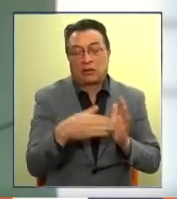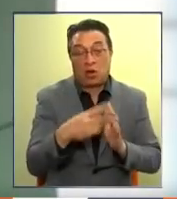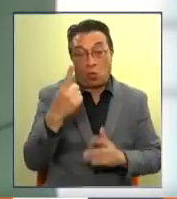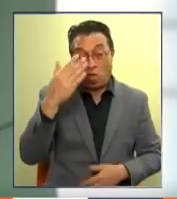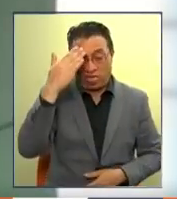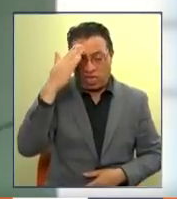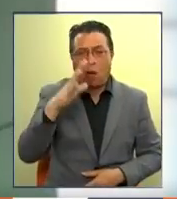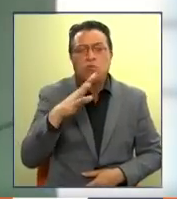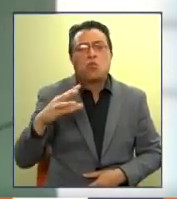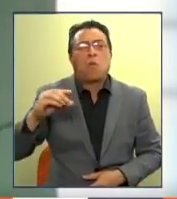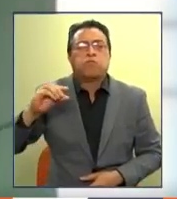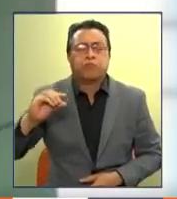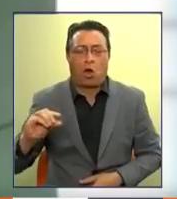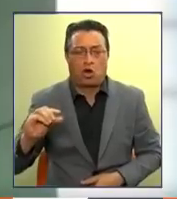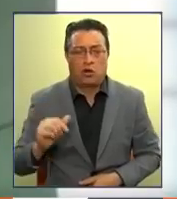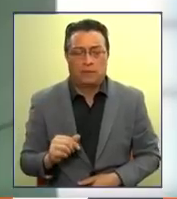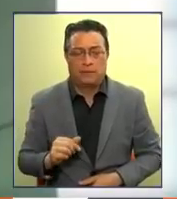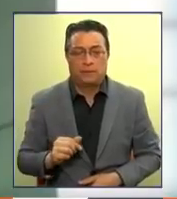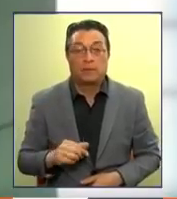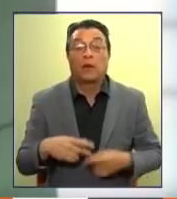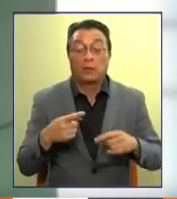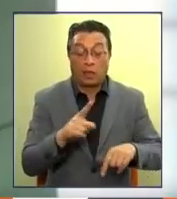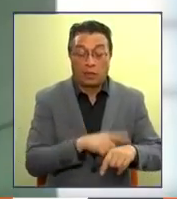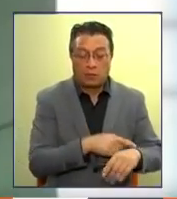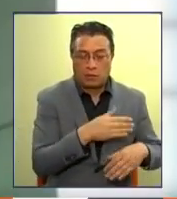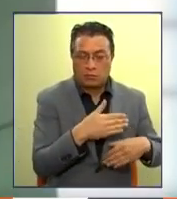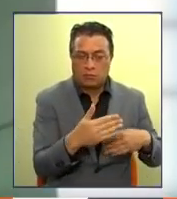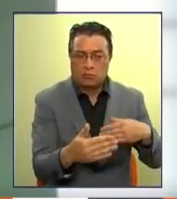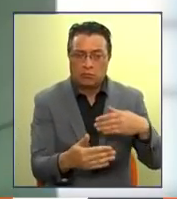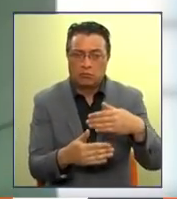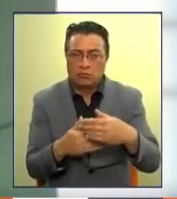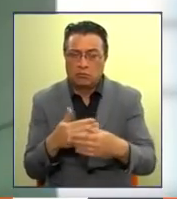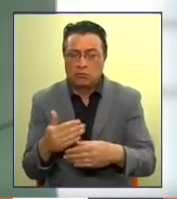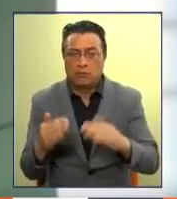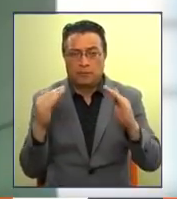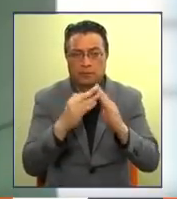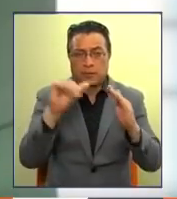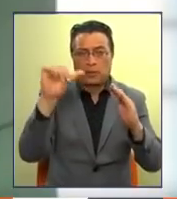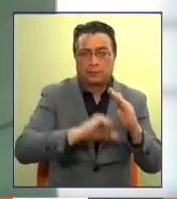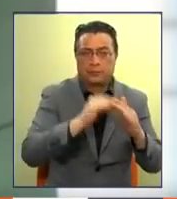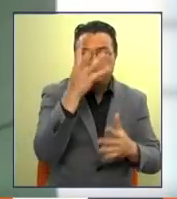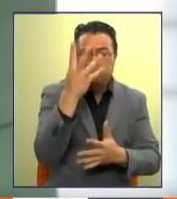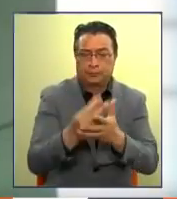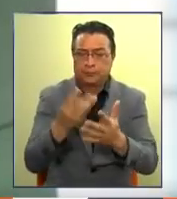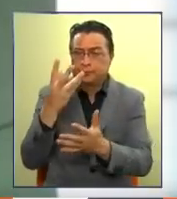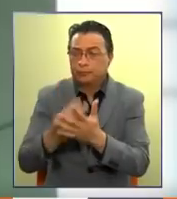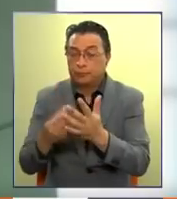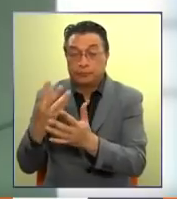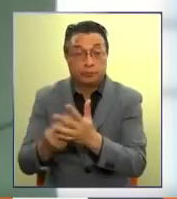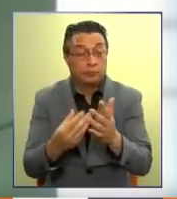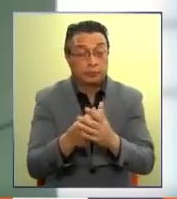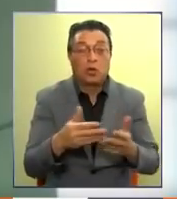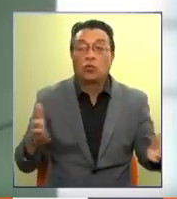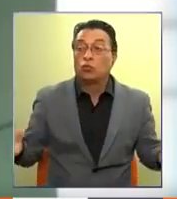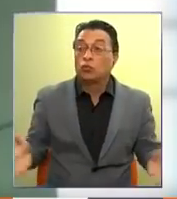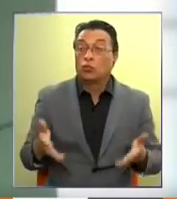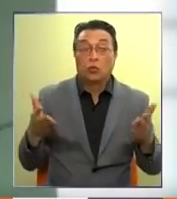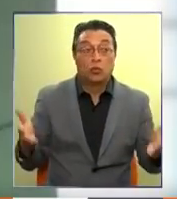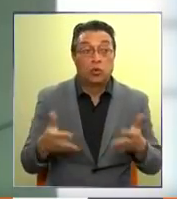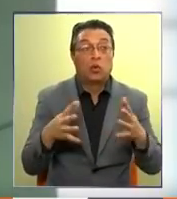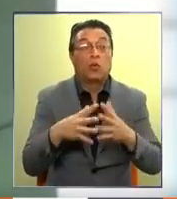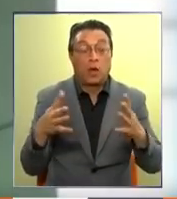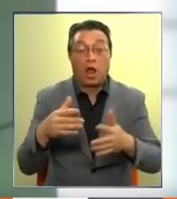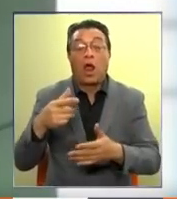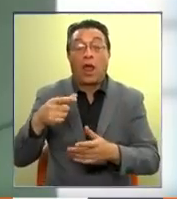muy poco. Conforme pasa el tiempo, se levantan las cuarentenas, la ciudad empieza a recuperarse, empezamos a abrir nuevas